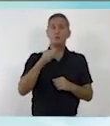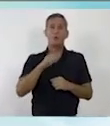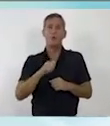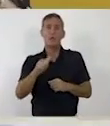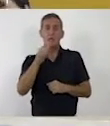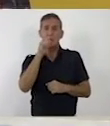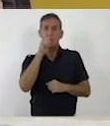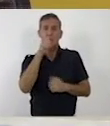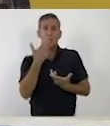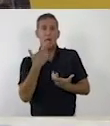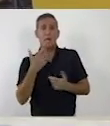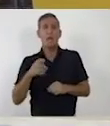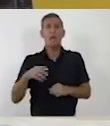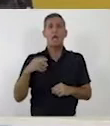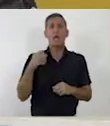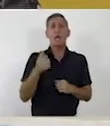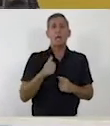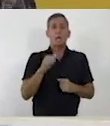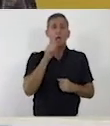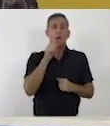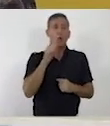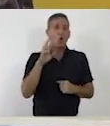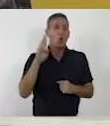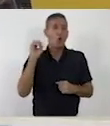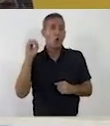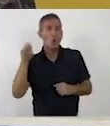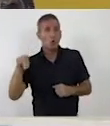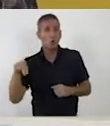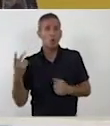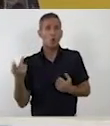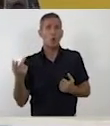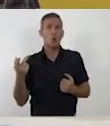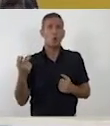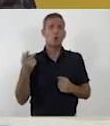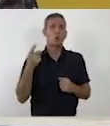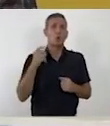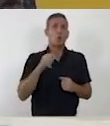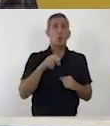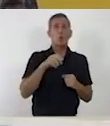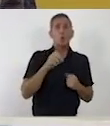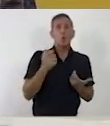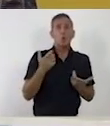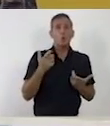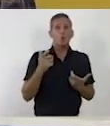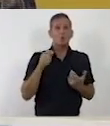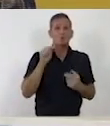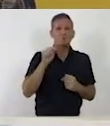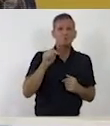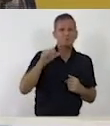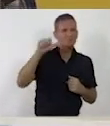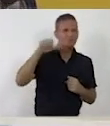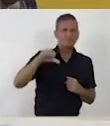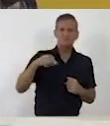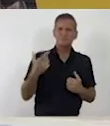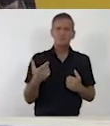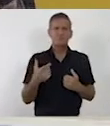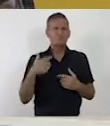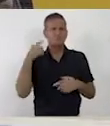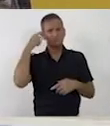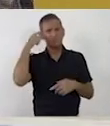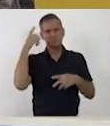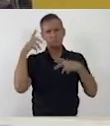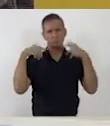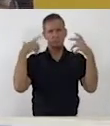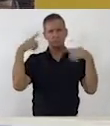en la calle, que esto no es bueno, pero además cuando uno toma alcohol, los efectos negativos del alcohol pueden provocar muchas cosas.